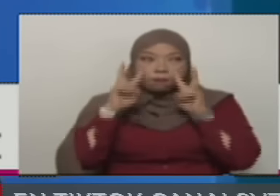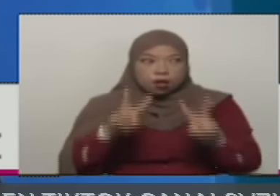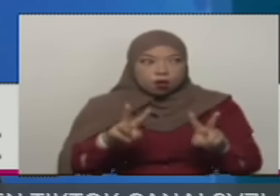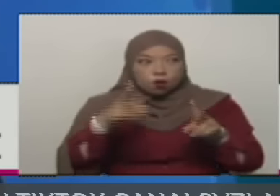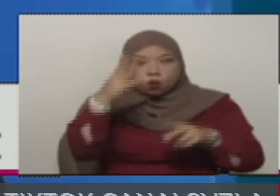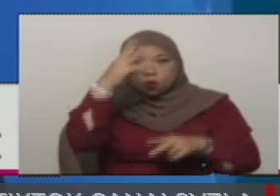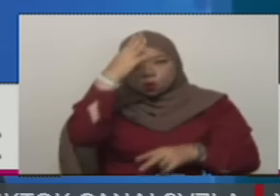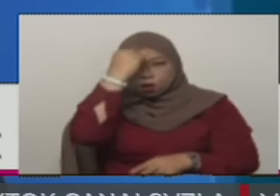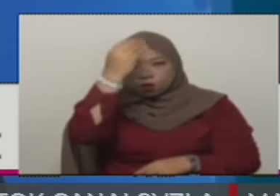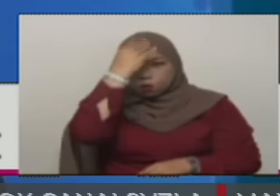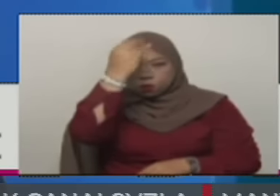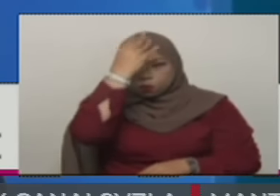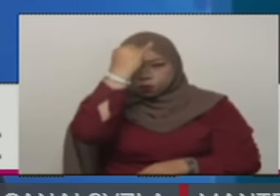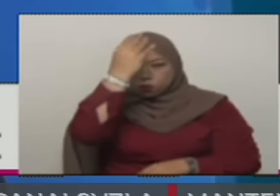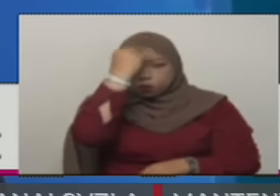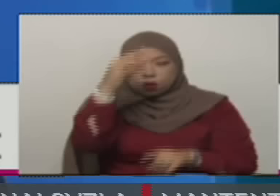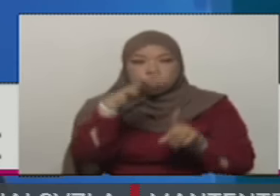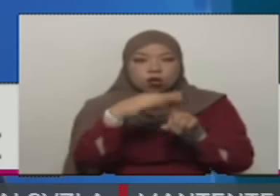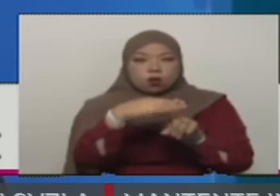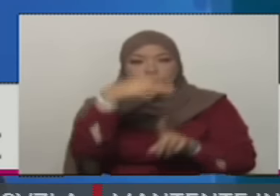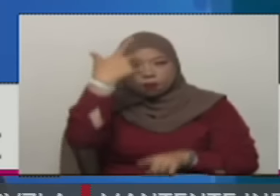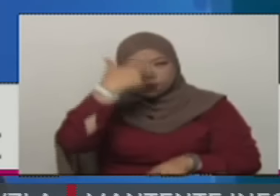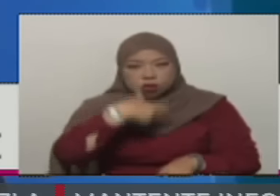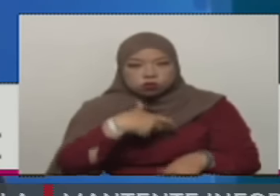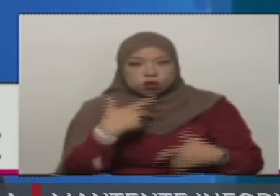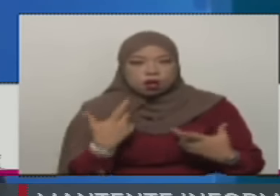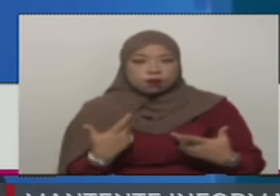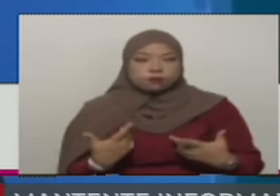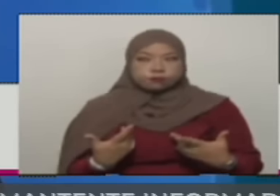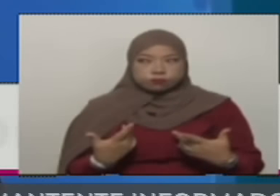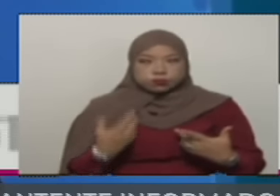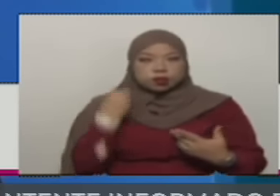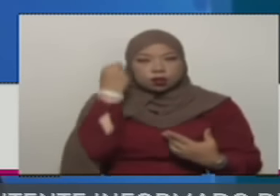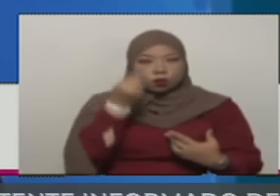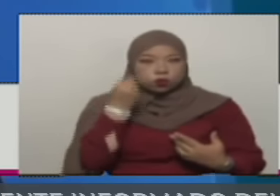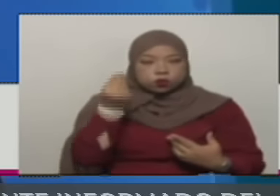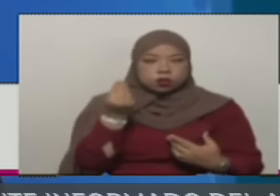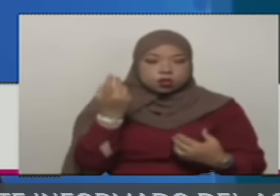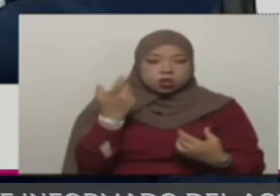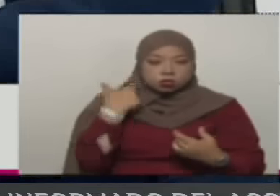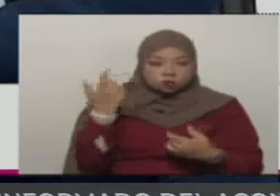Porque yo he llevado toda esta situación personalmente. Lo he visto desde adentro.